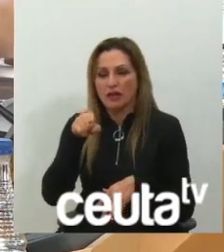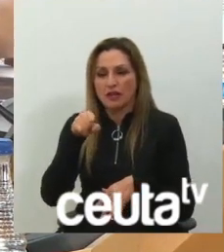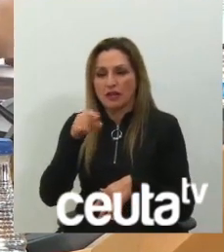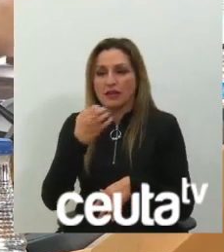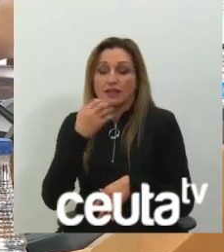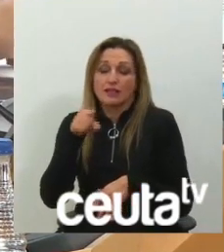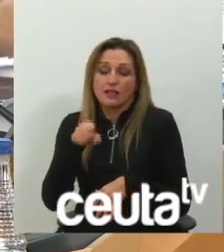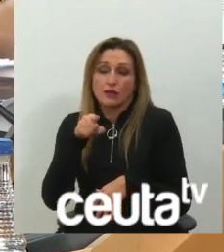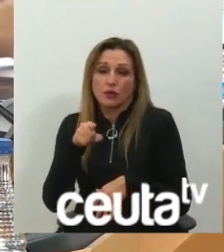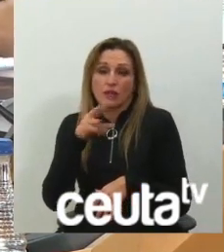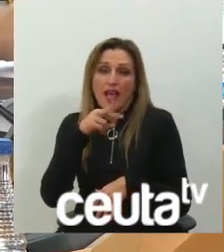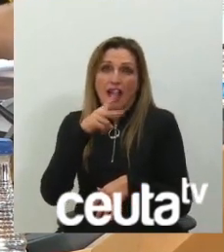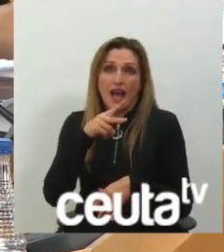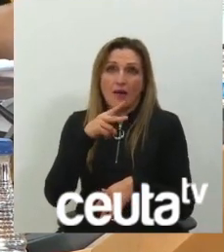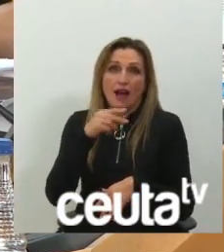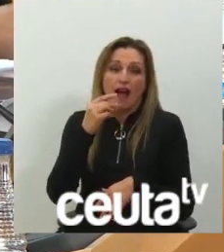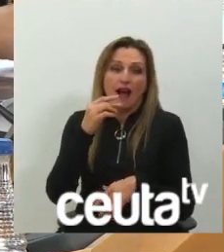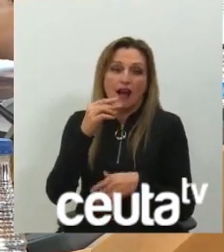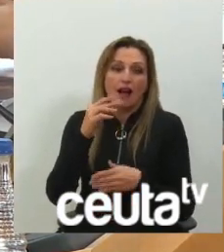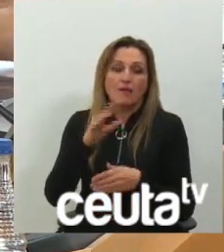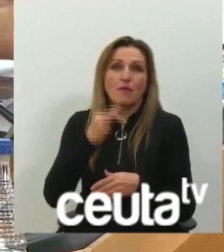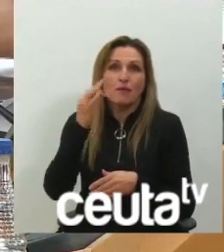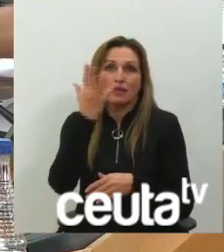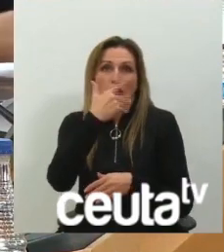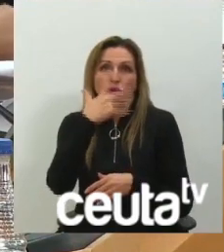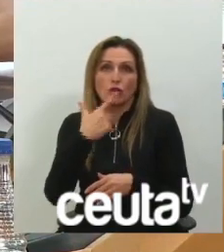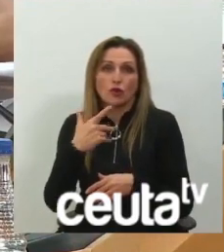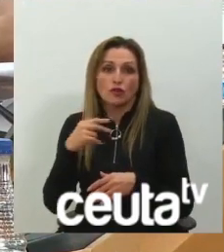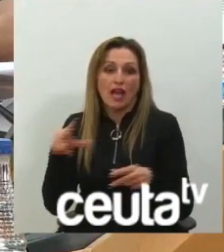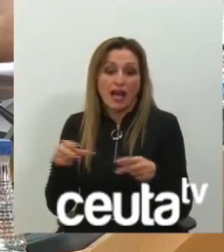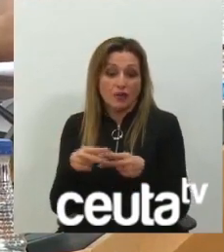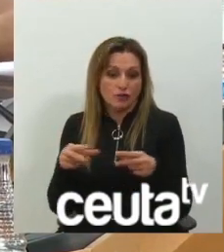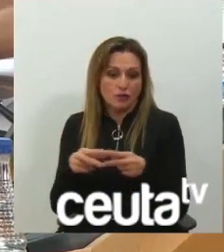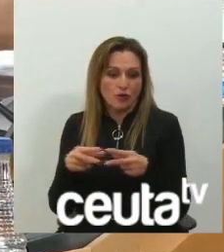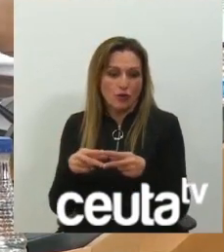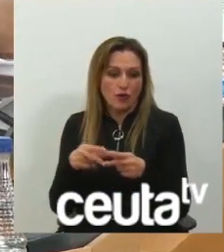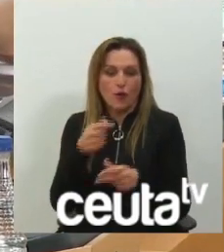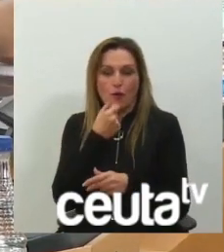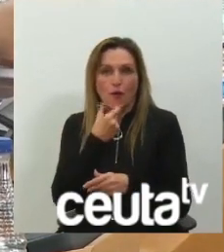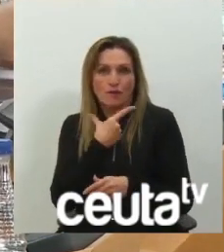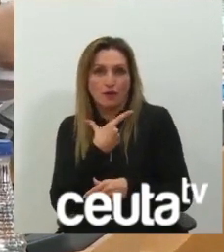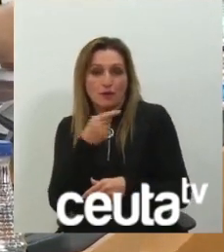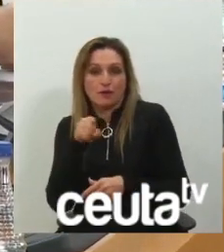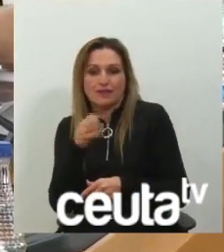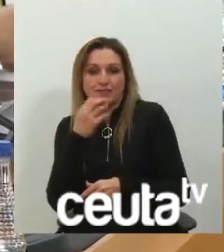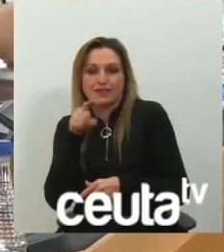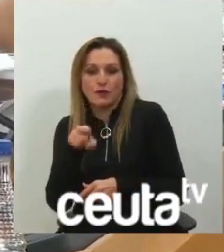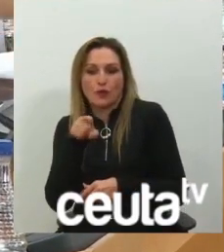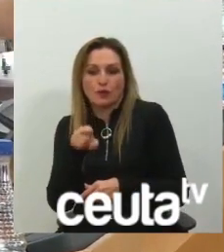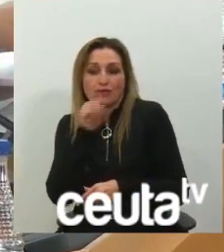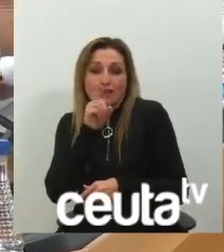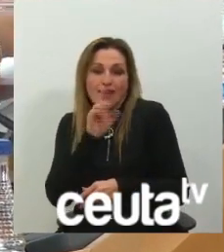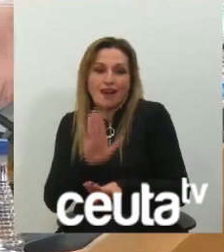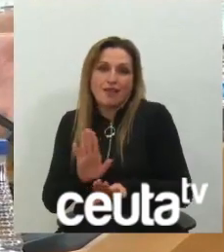más se le conoce y más se conoce a sus socios juan vivas si usted se queda callado pues bueno a lo mejor al tal pegó